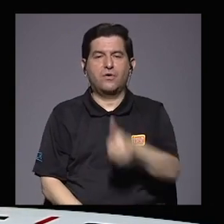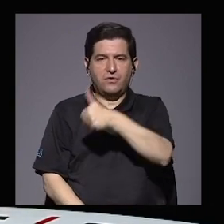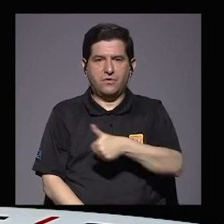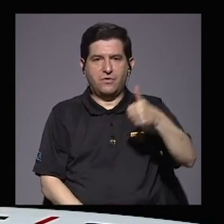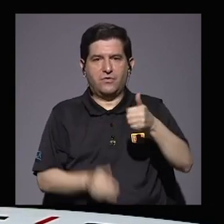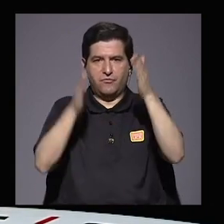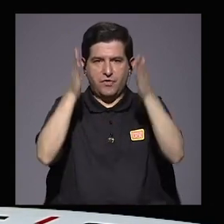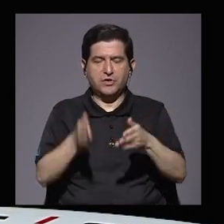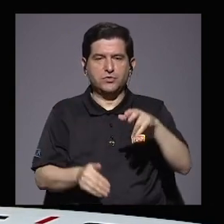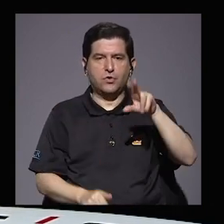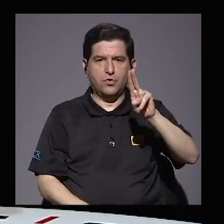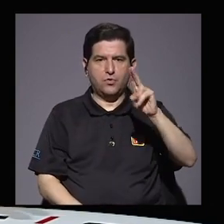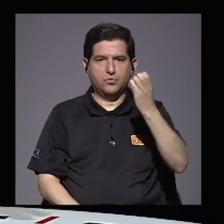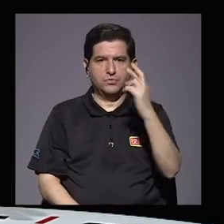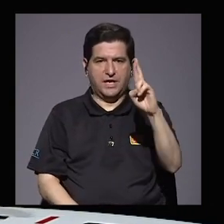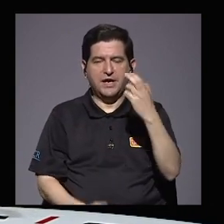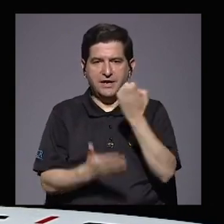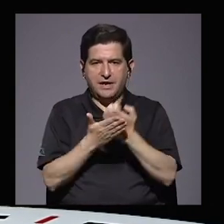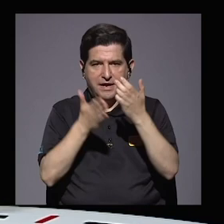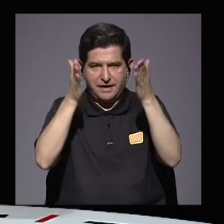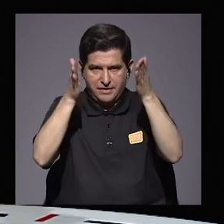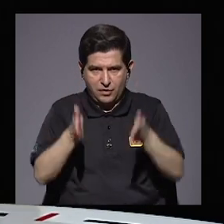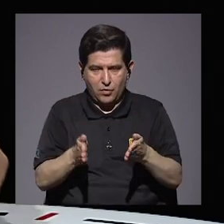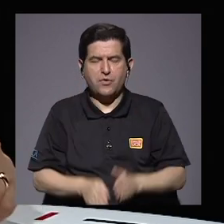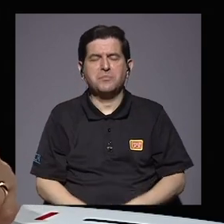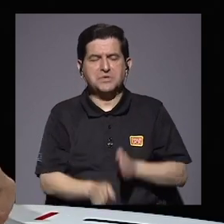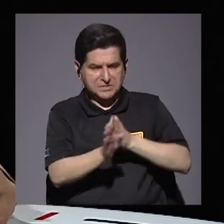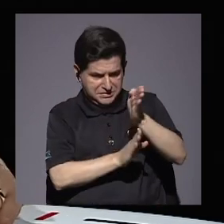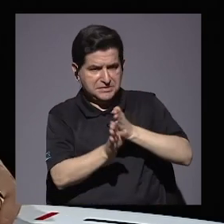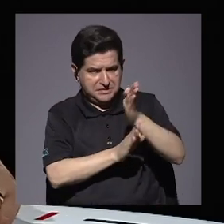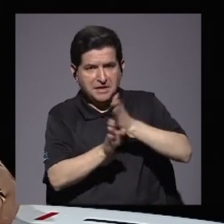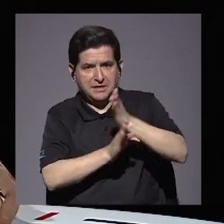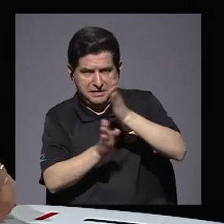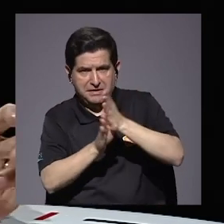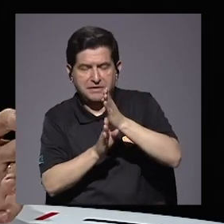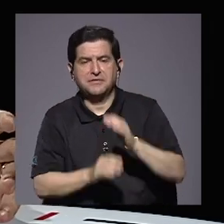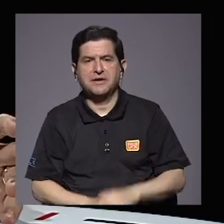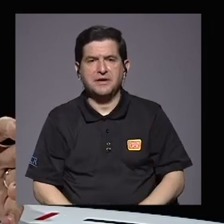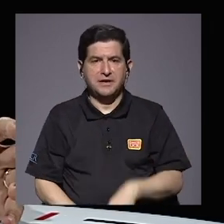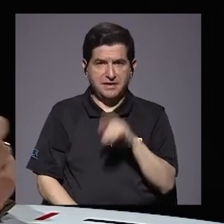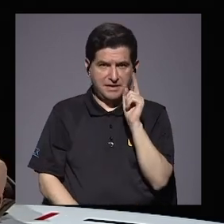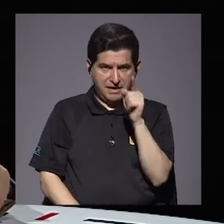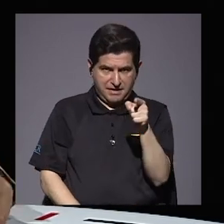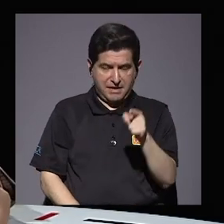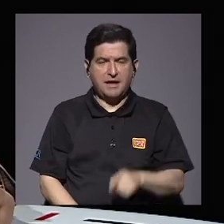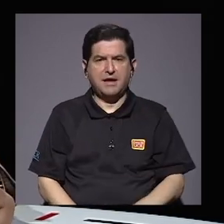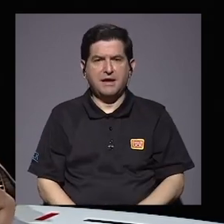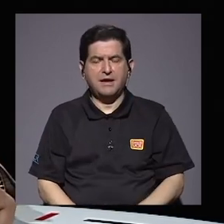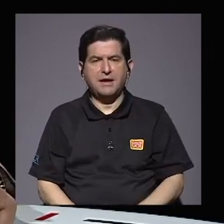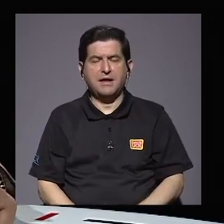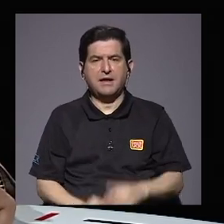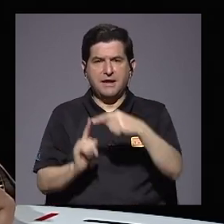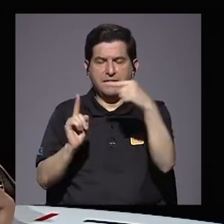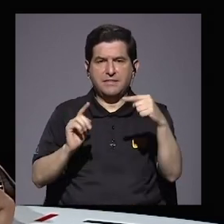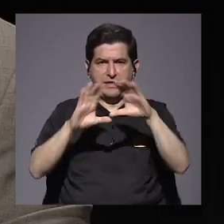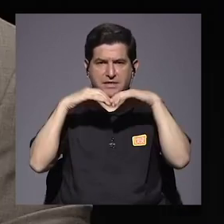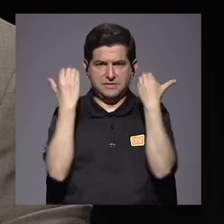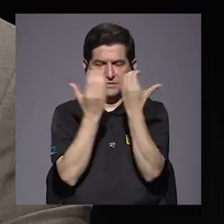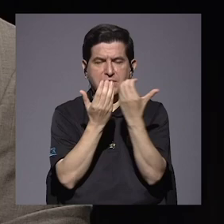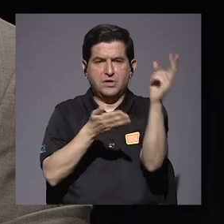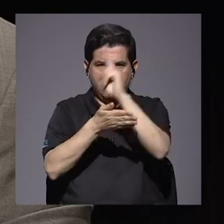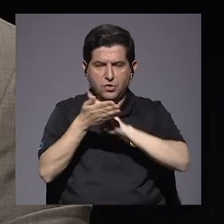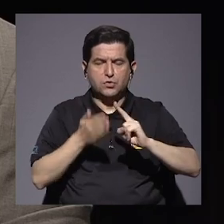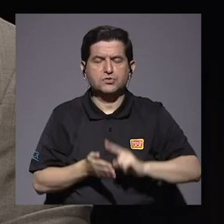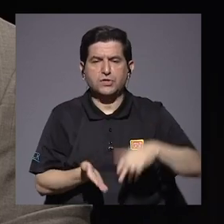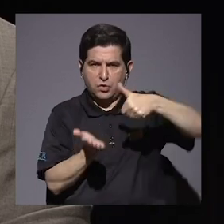de Costa Rica, un economista de amplia trayectoria que llega de la mano del Consejo Universitario en una